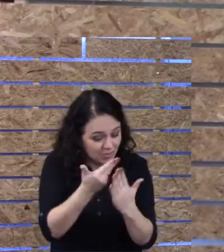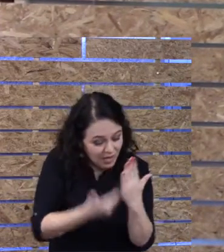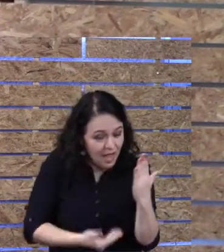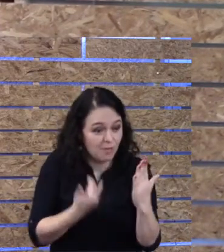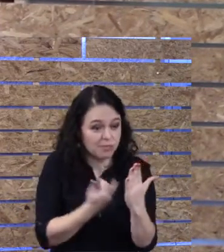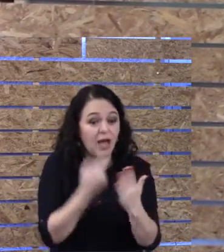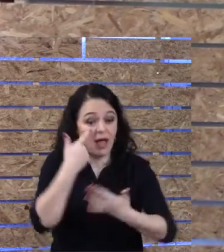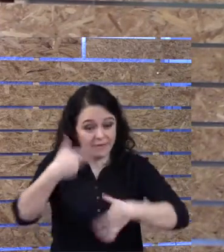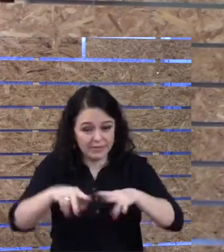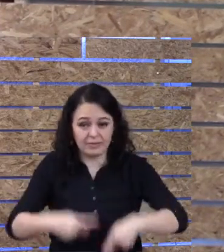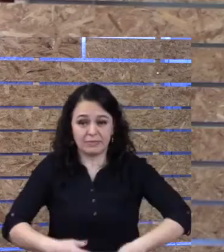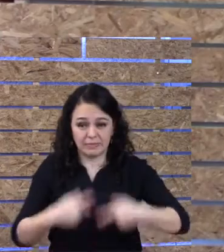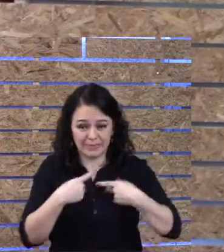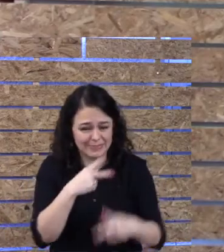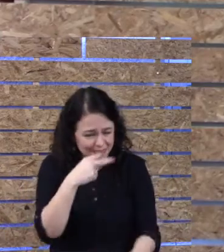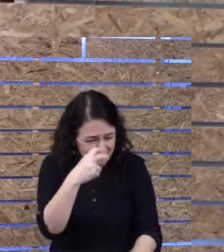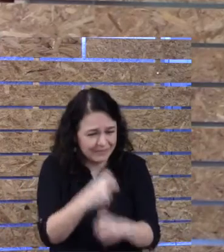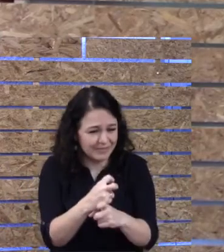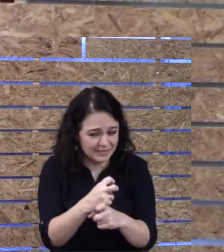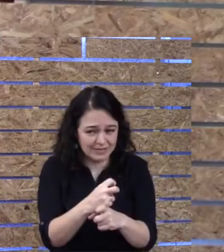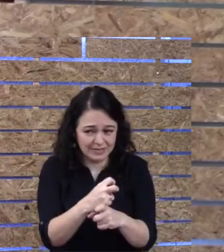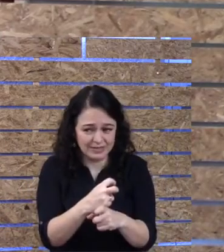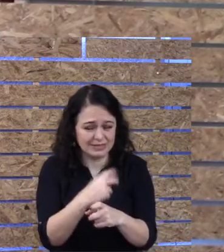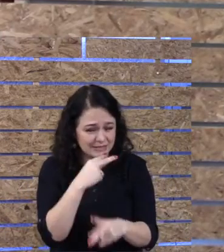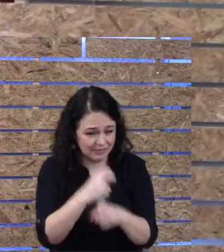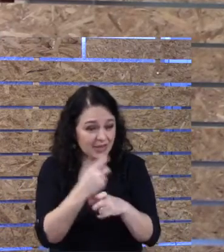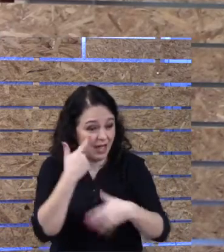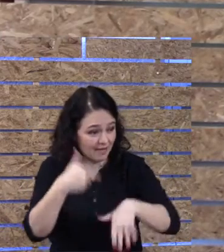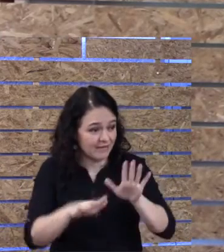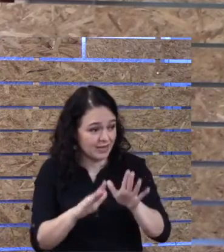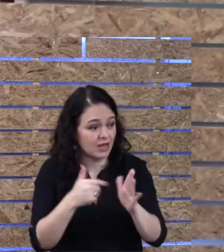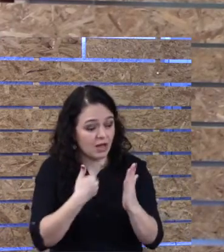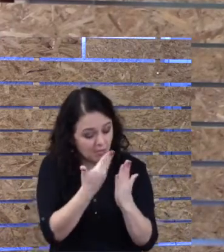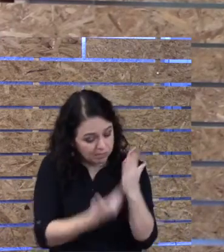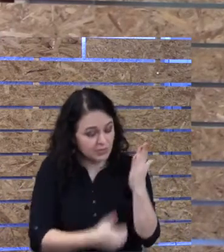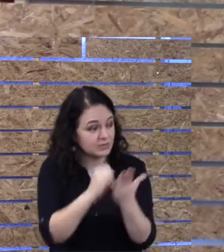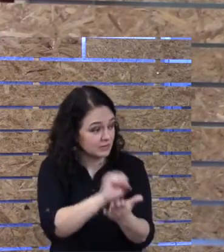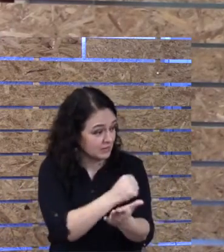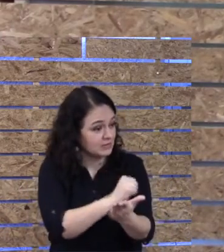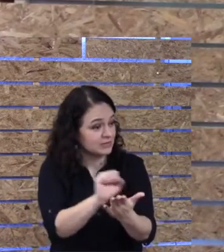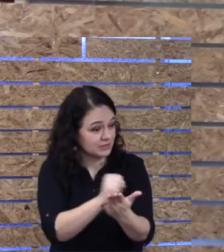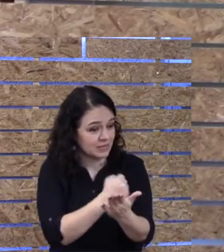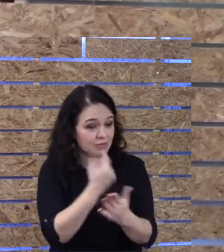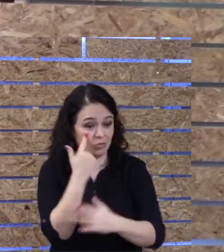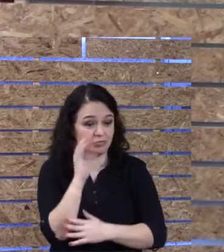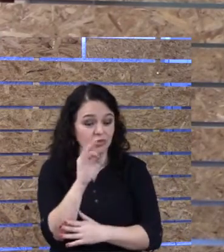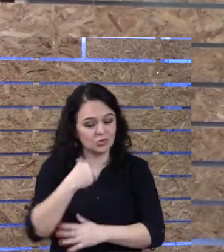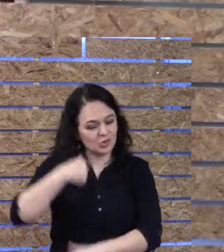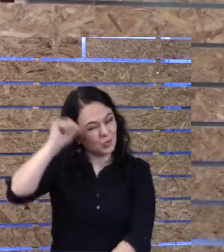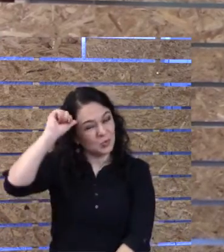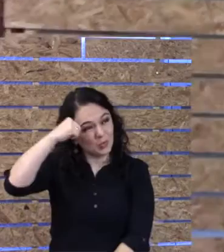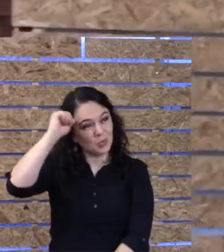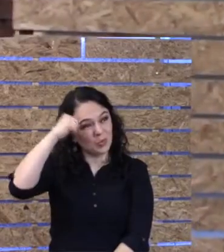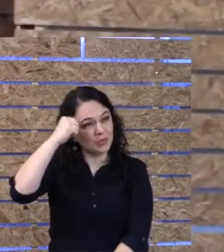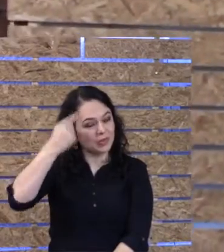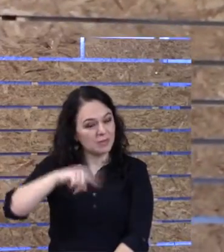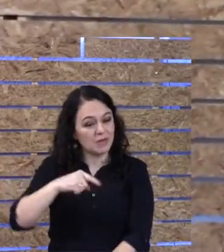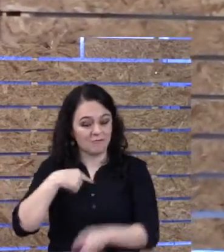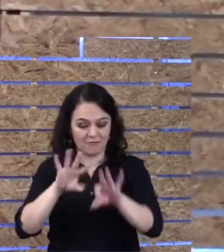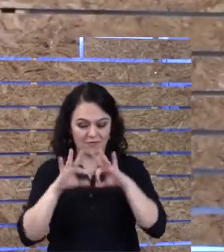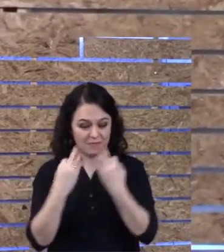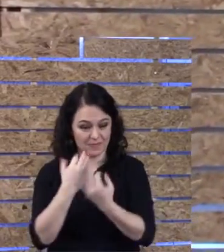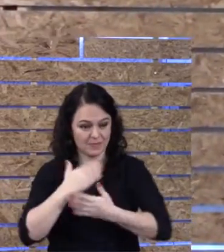momentos difíciles de nuestra vida. Y yo recuerdo cuando mi familia, estábamos pequeños y mi hermanita